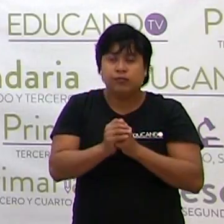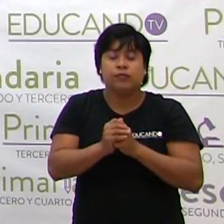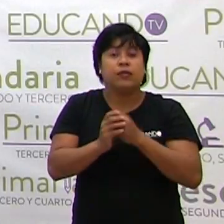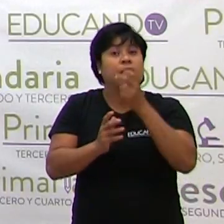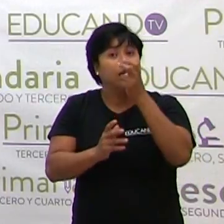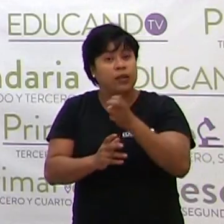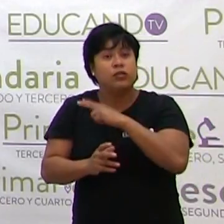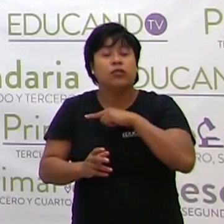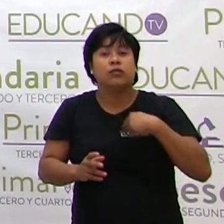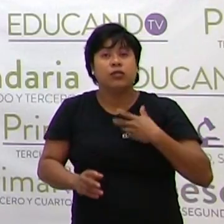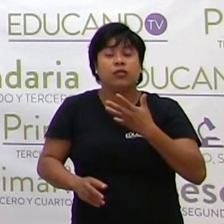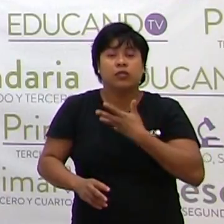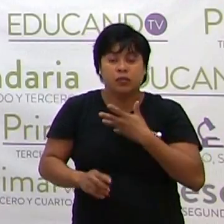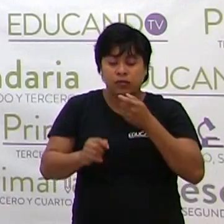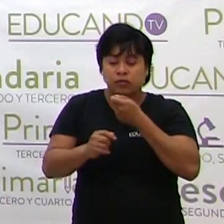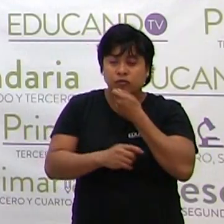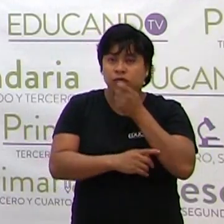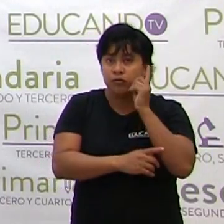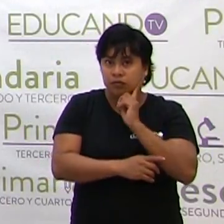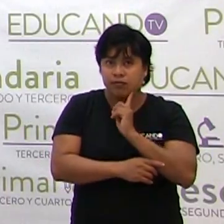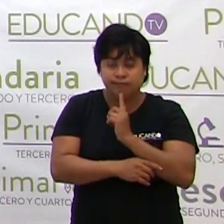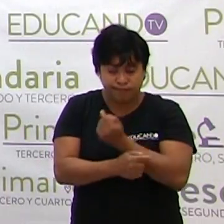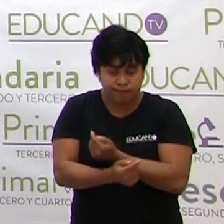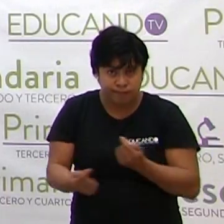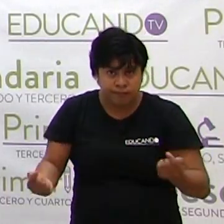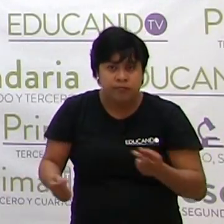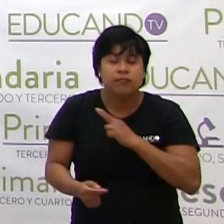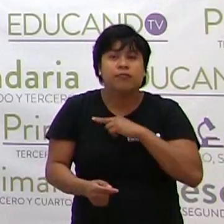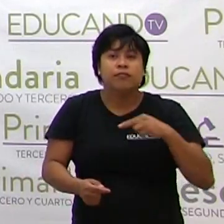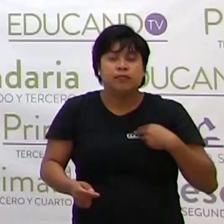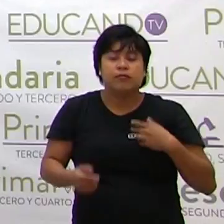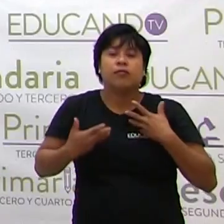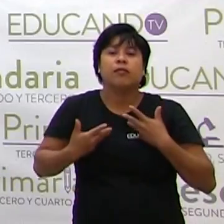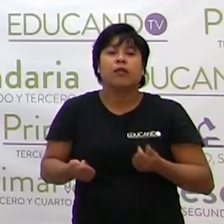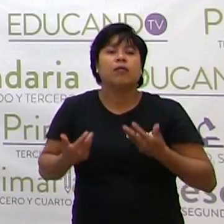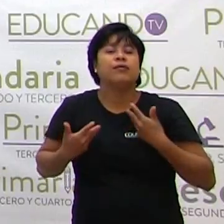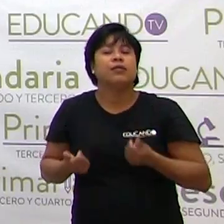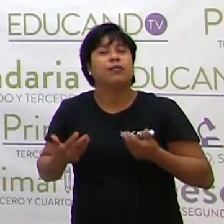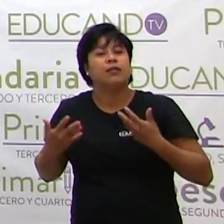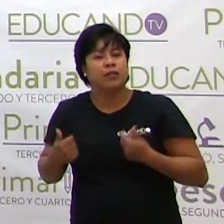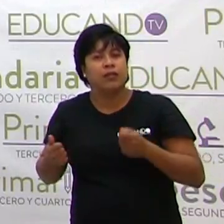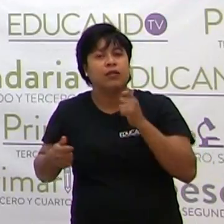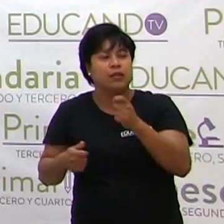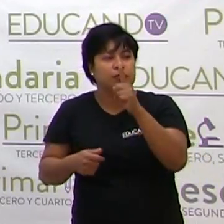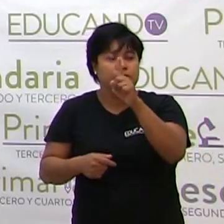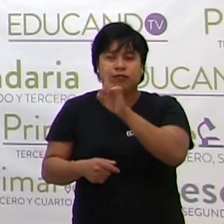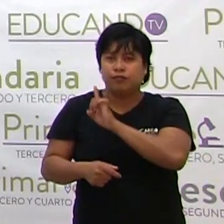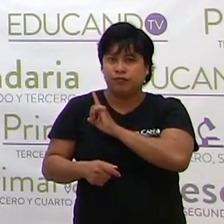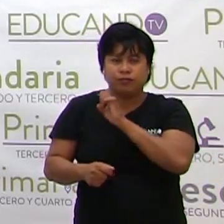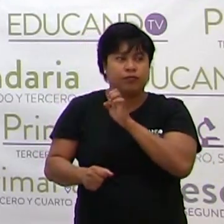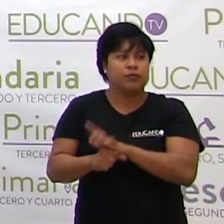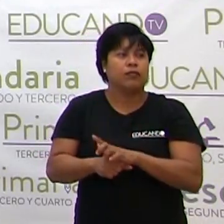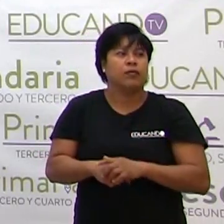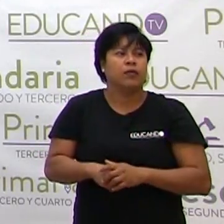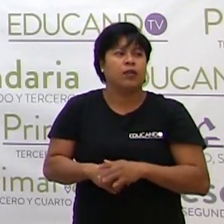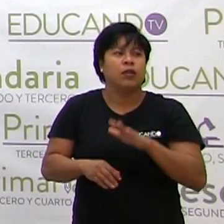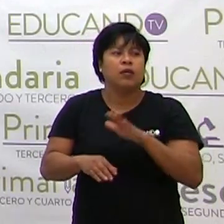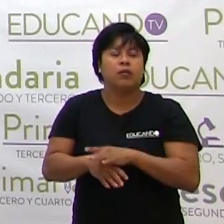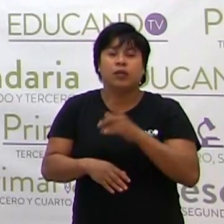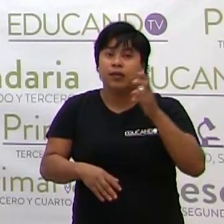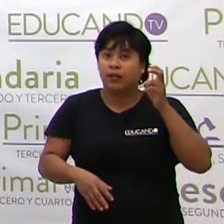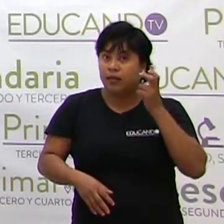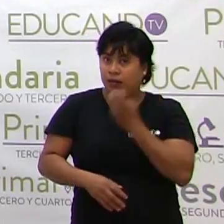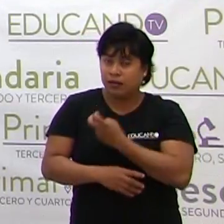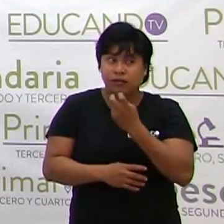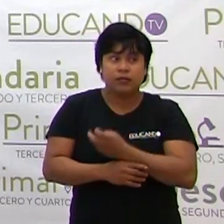que tenemos acá, niños y niñas, vamos a comprenderlo de una forma. Porque